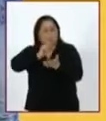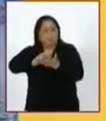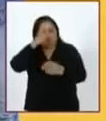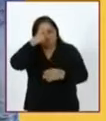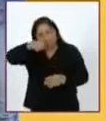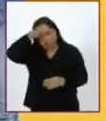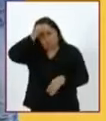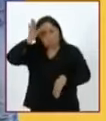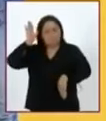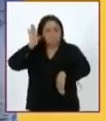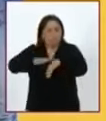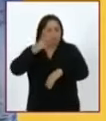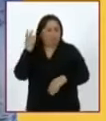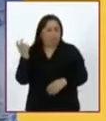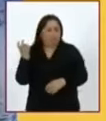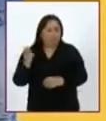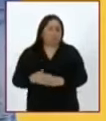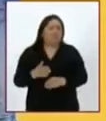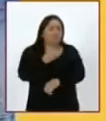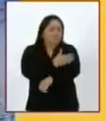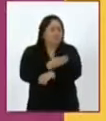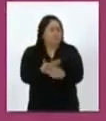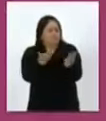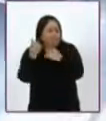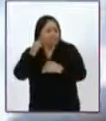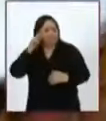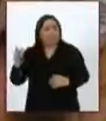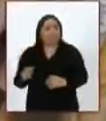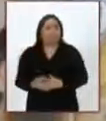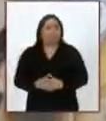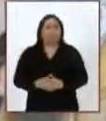aprender más sobre ella. ¡Acompáñenos!